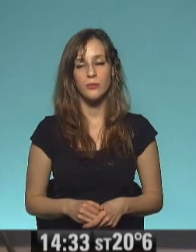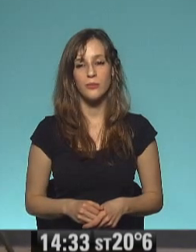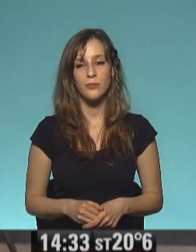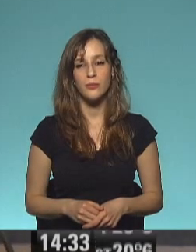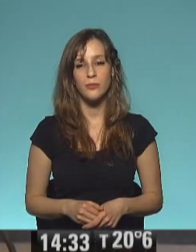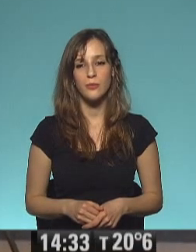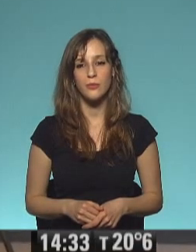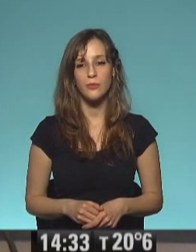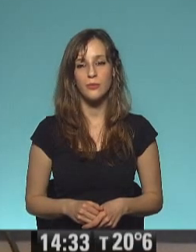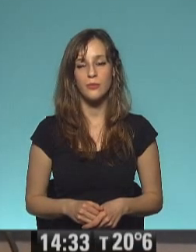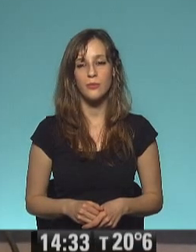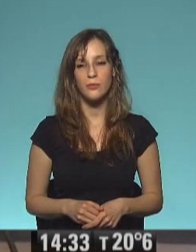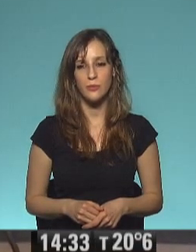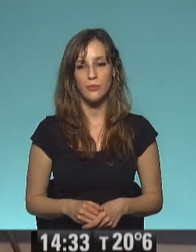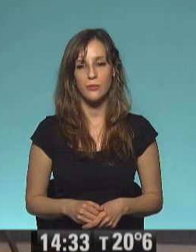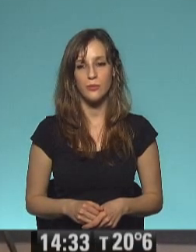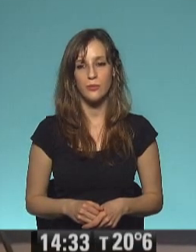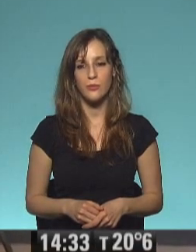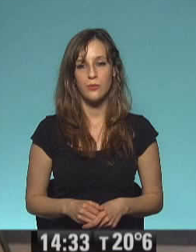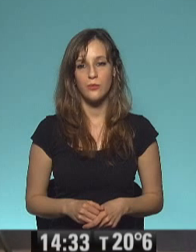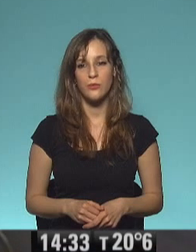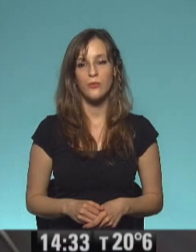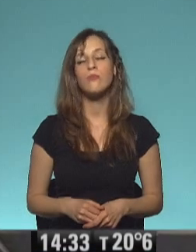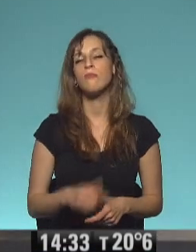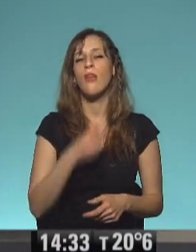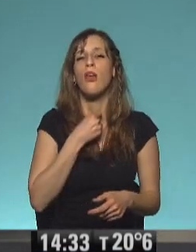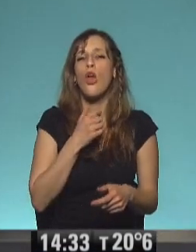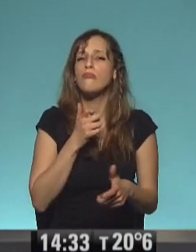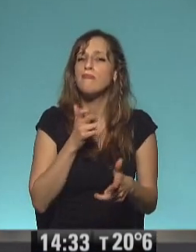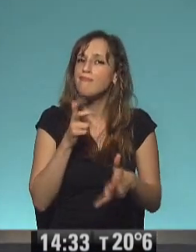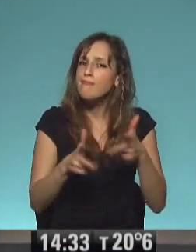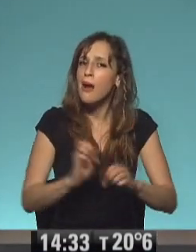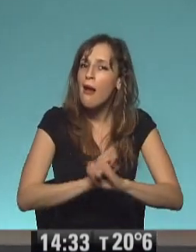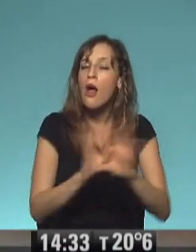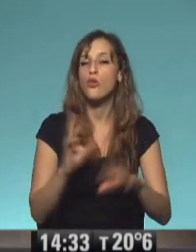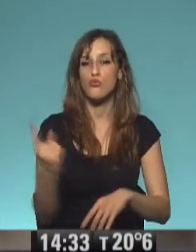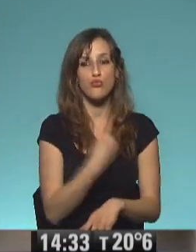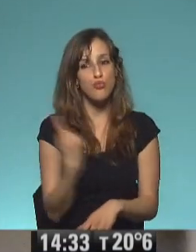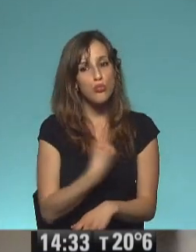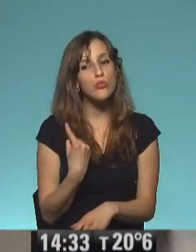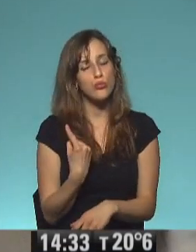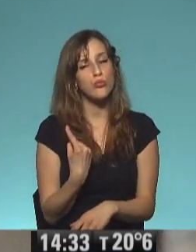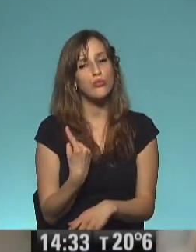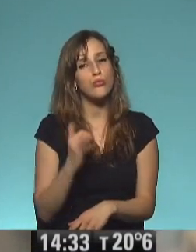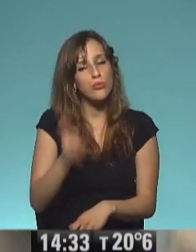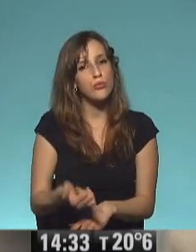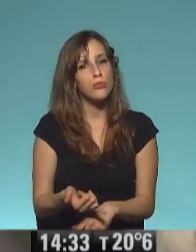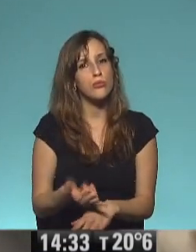Primero, nosotros estamos ayudando mucho a las provincias, quiero aclararlo. Los ayudamos con ATNs, que el Ministerio del